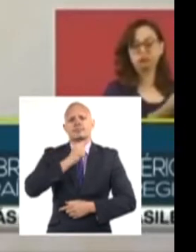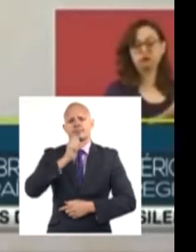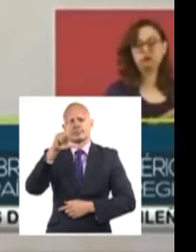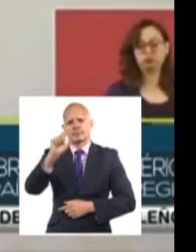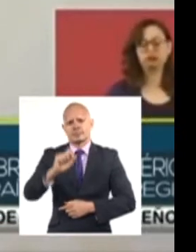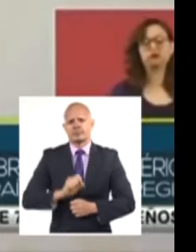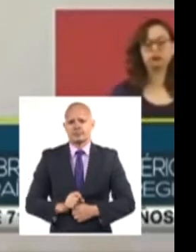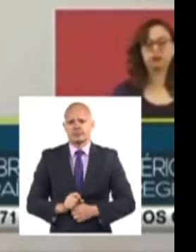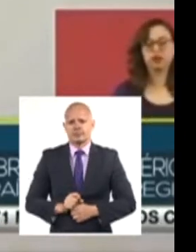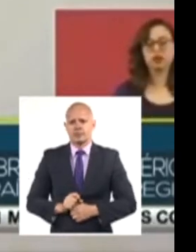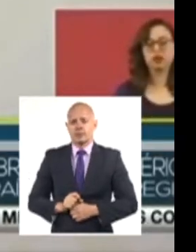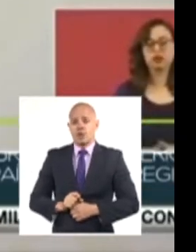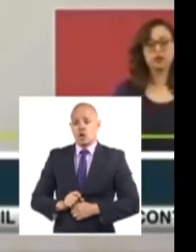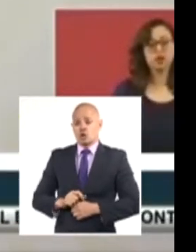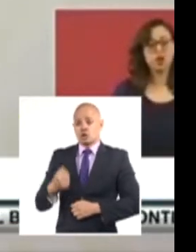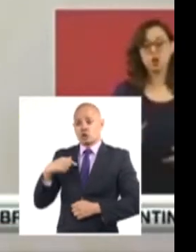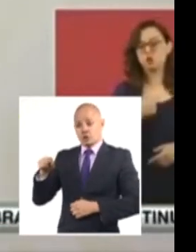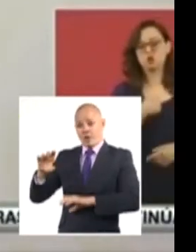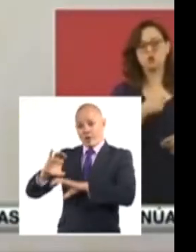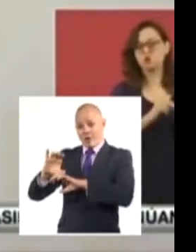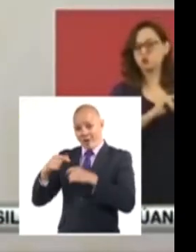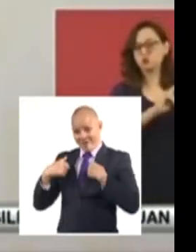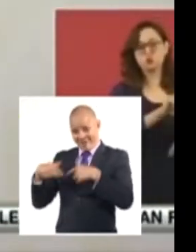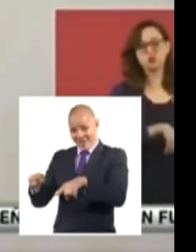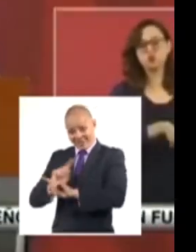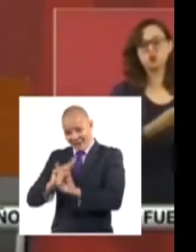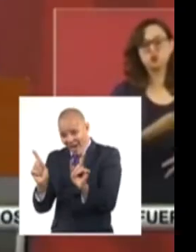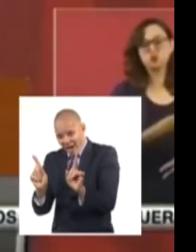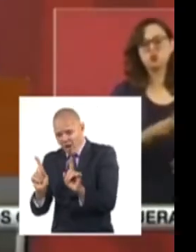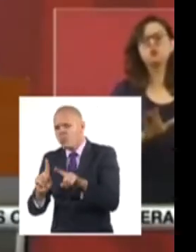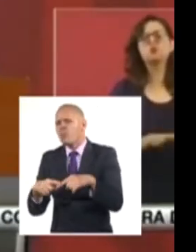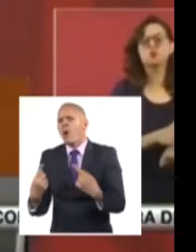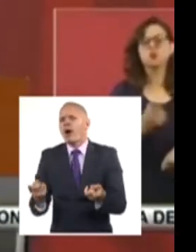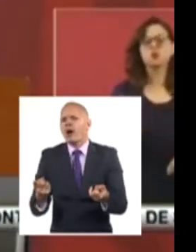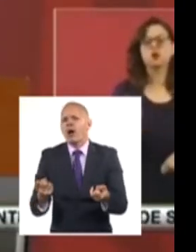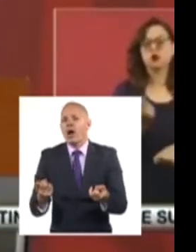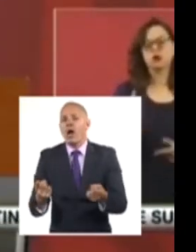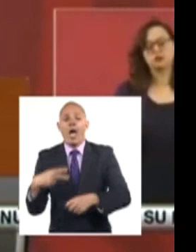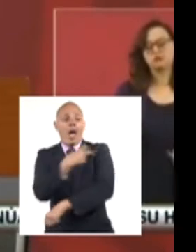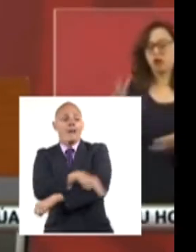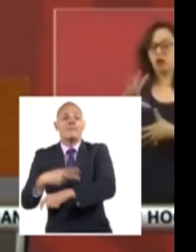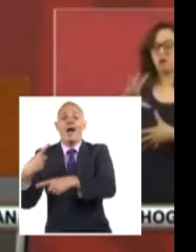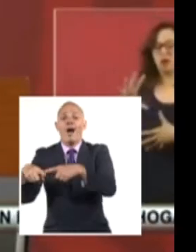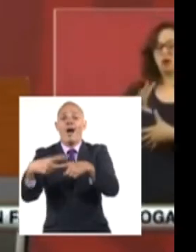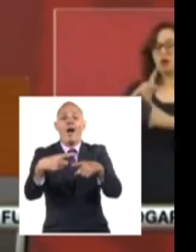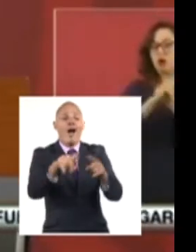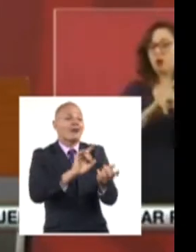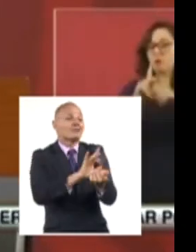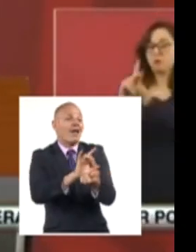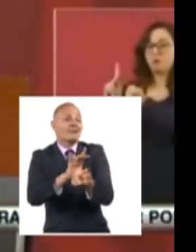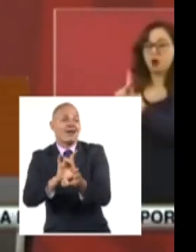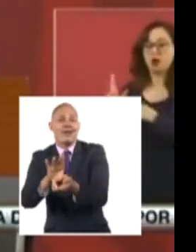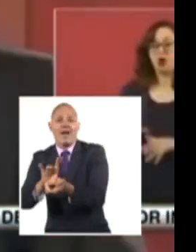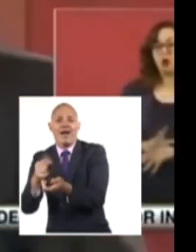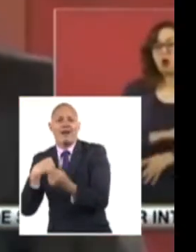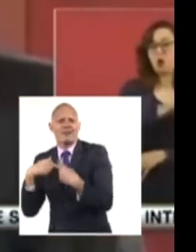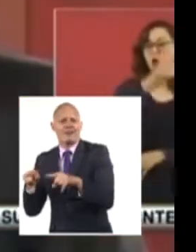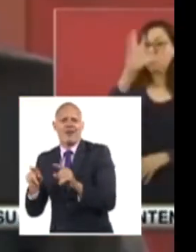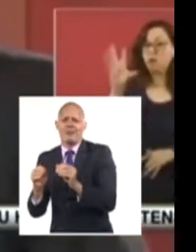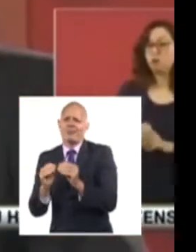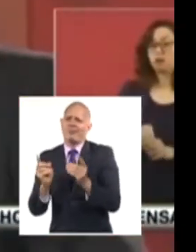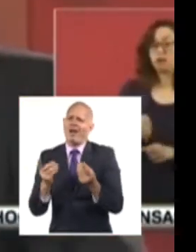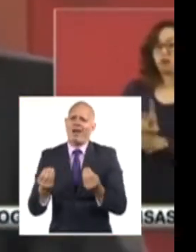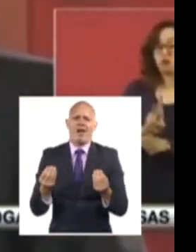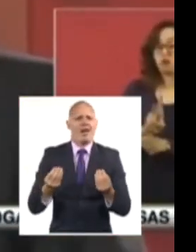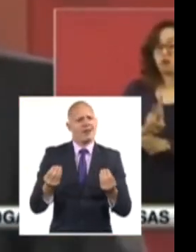a la cumbre porque no se invita a todos los países de